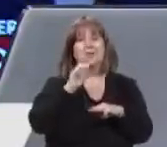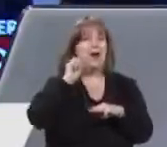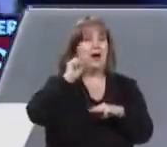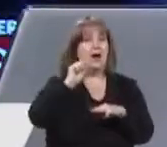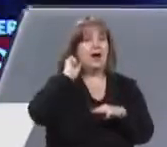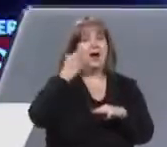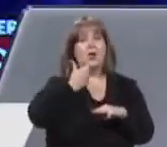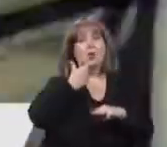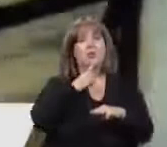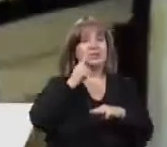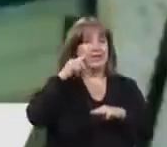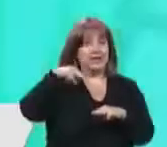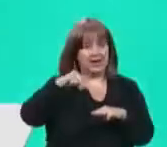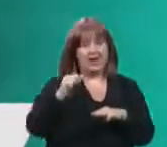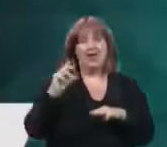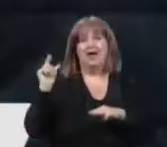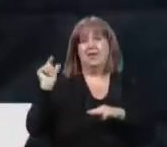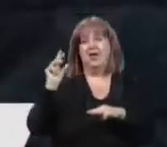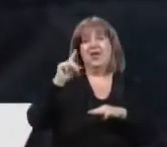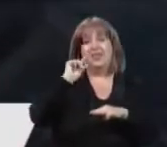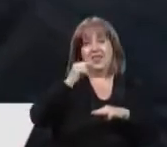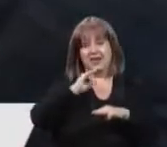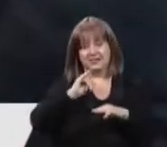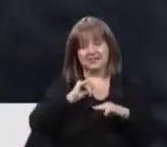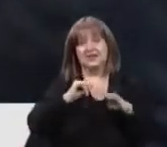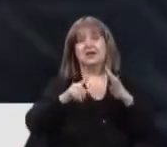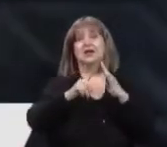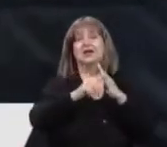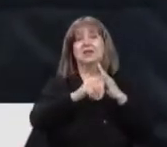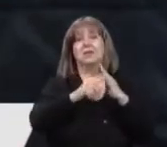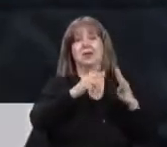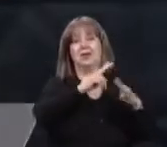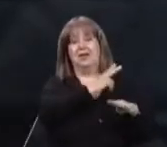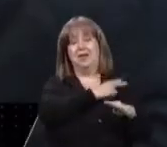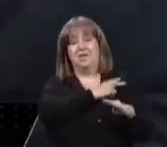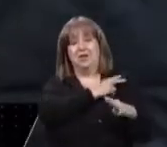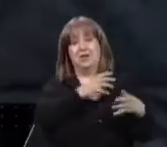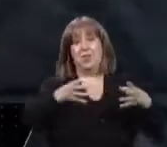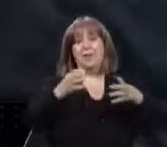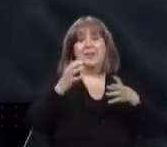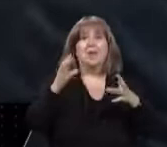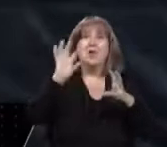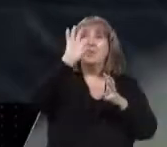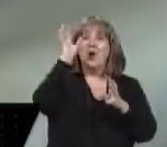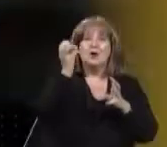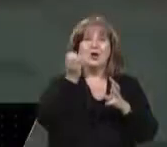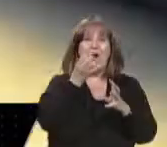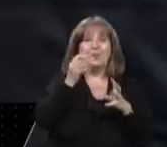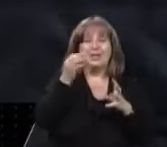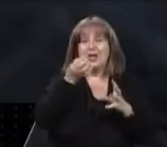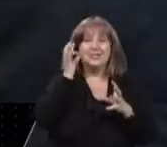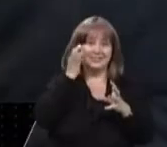Díaz y por otro lado también el jefe de la banda de los Copitos. Todos ellos por ahora van a